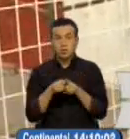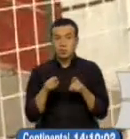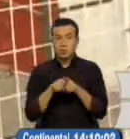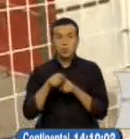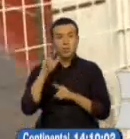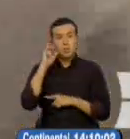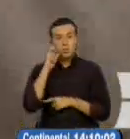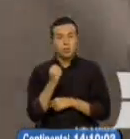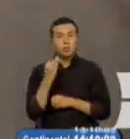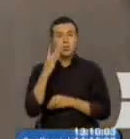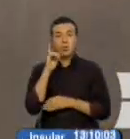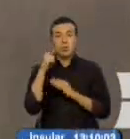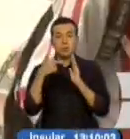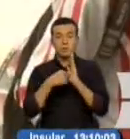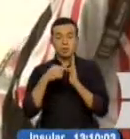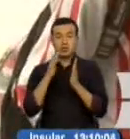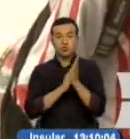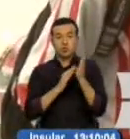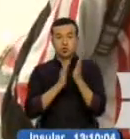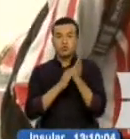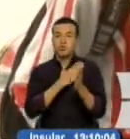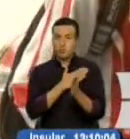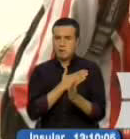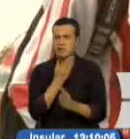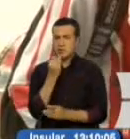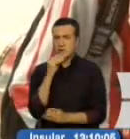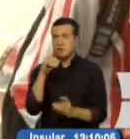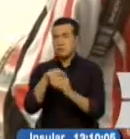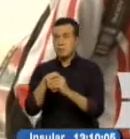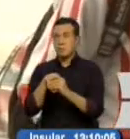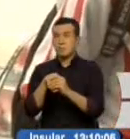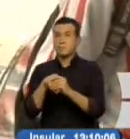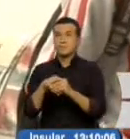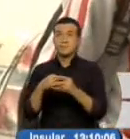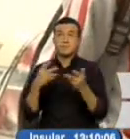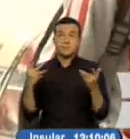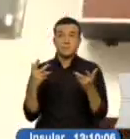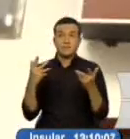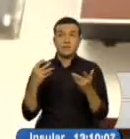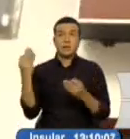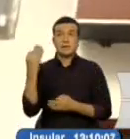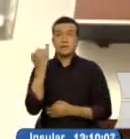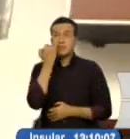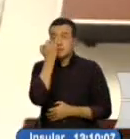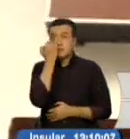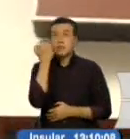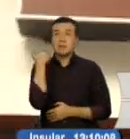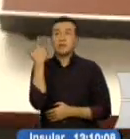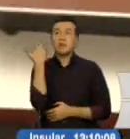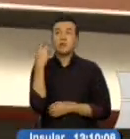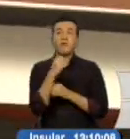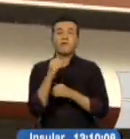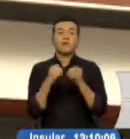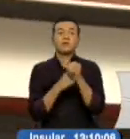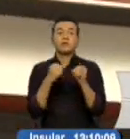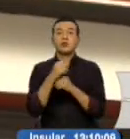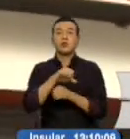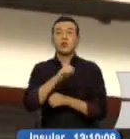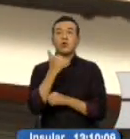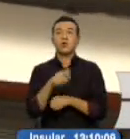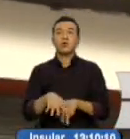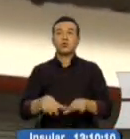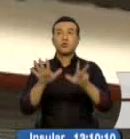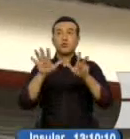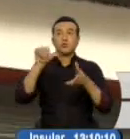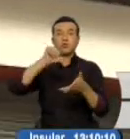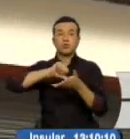Cuenca, son 1,000 socios quienes confiaron su dinero en esta cooperativa. Esencia Indígena tenía sus oficinas también en otras 8